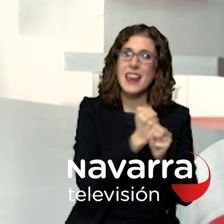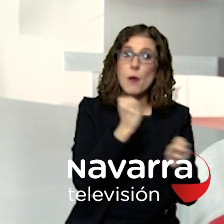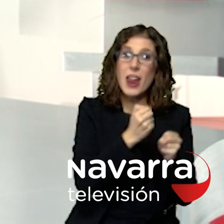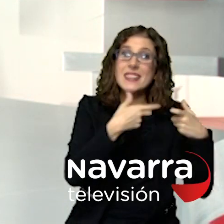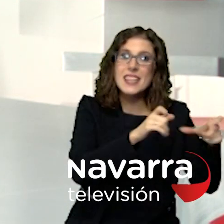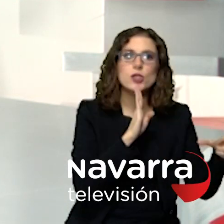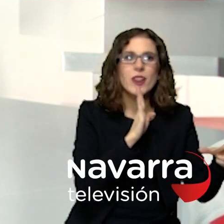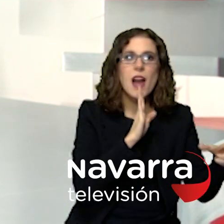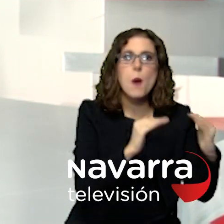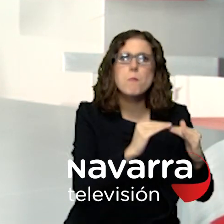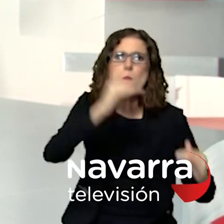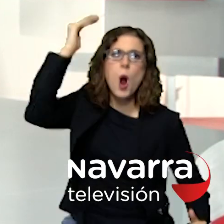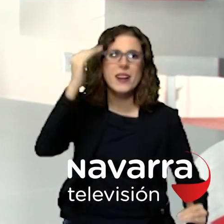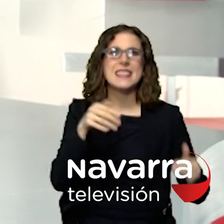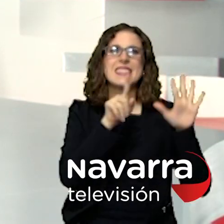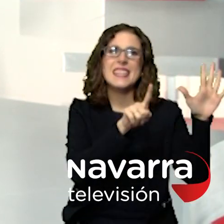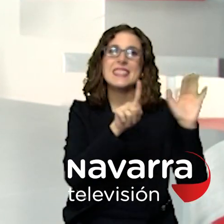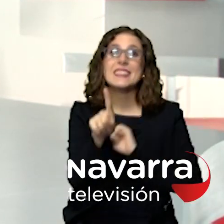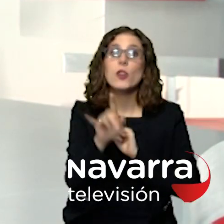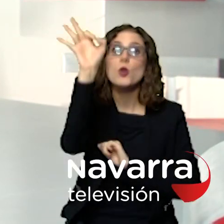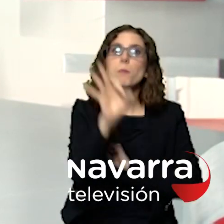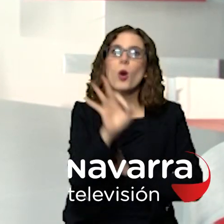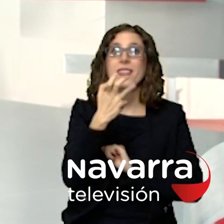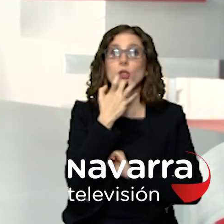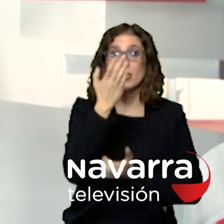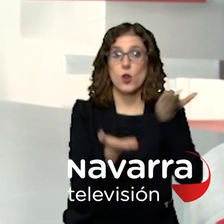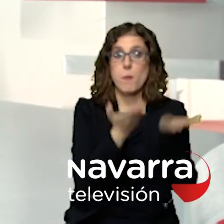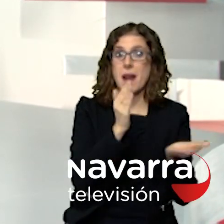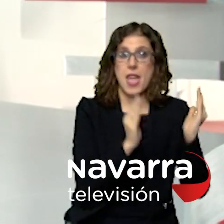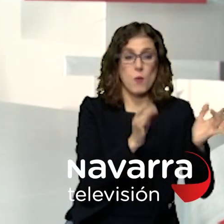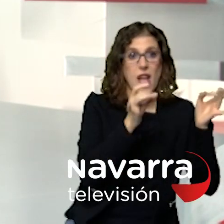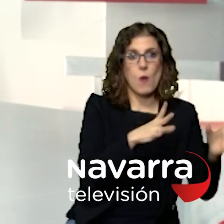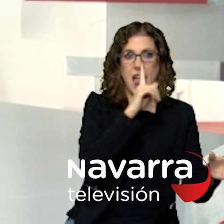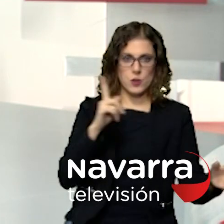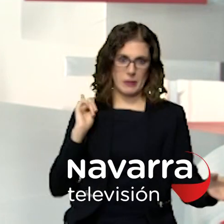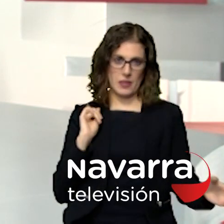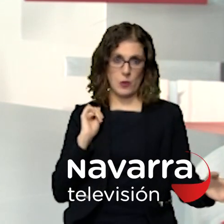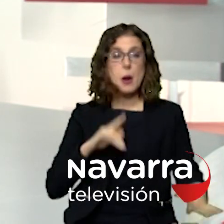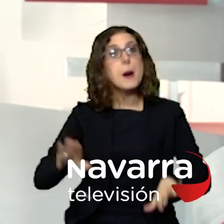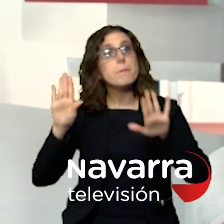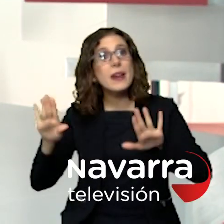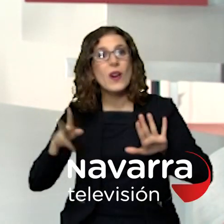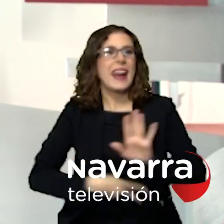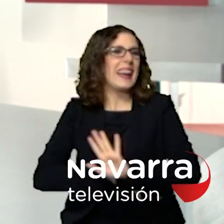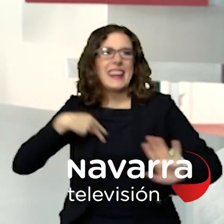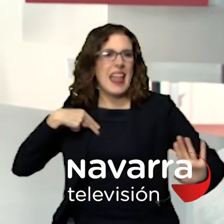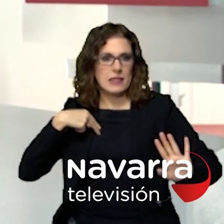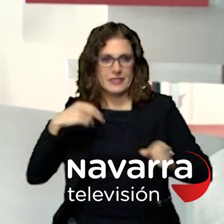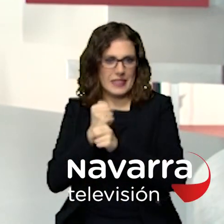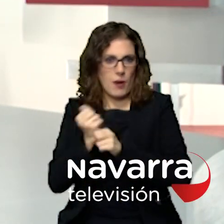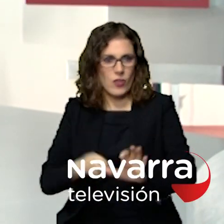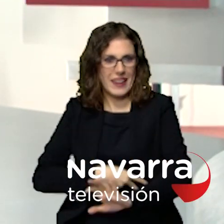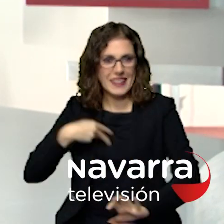se ha incrementado, ya lo ven, un 61% respecto al mismo periodo del año pasado. Mientras que en el conjunto de los sectores, la